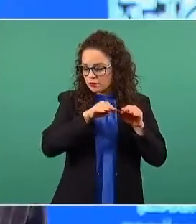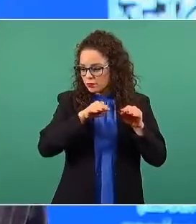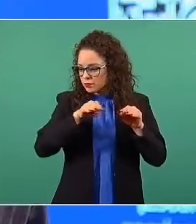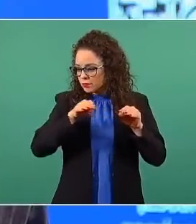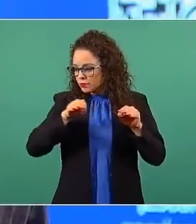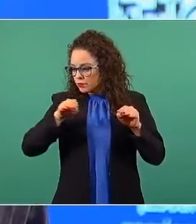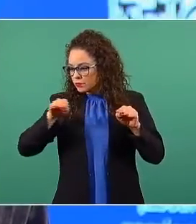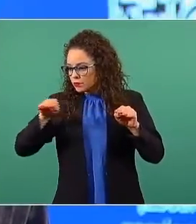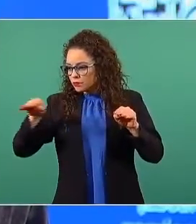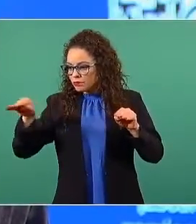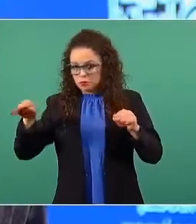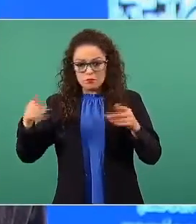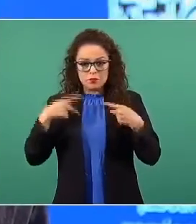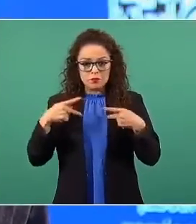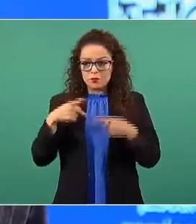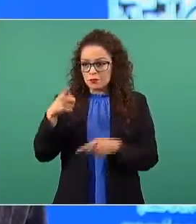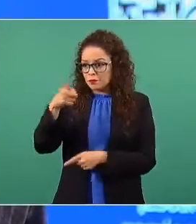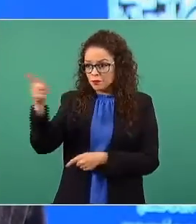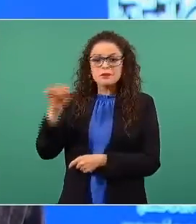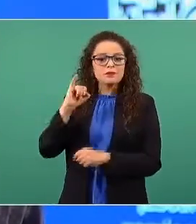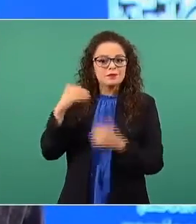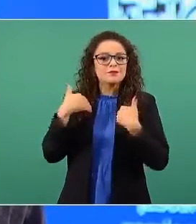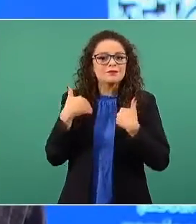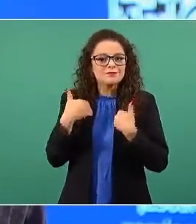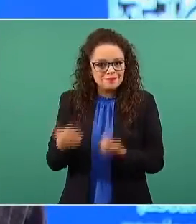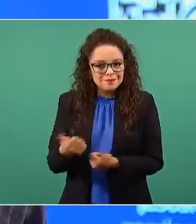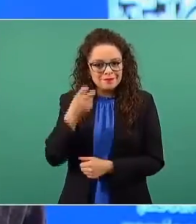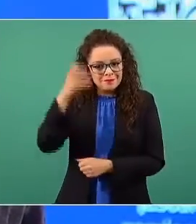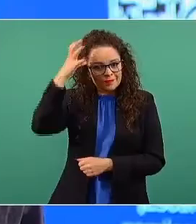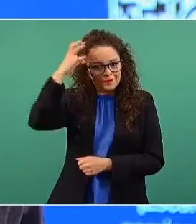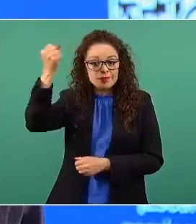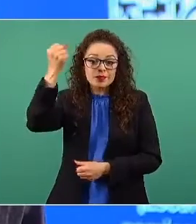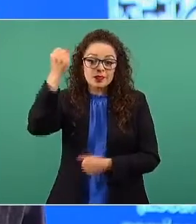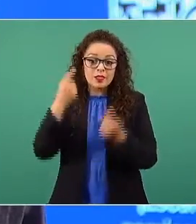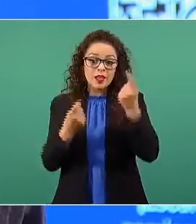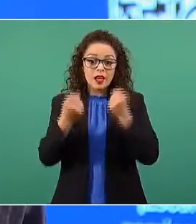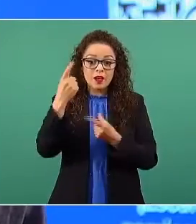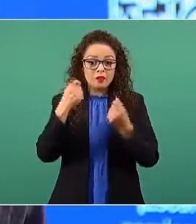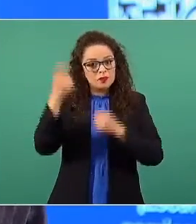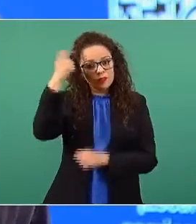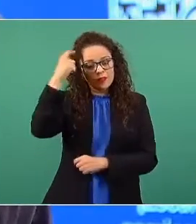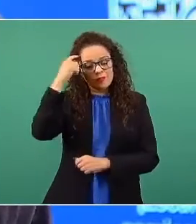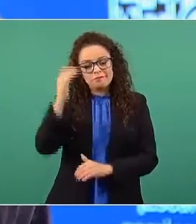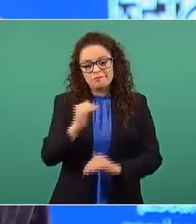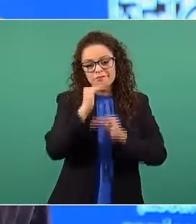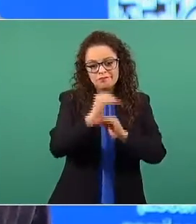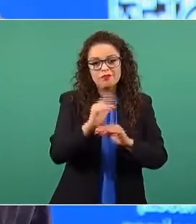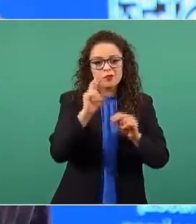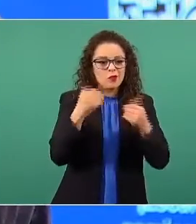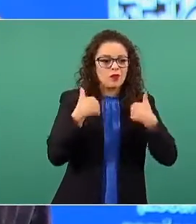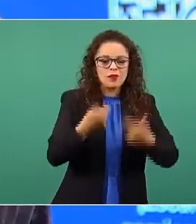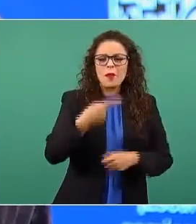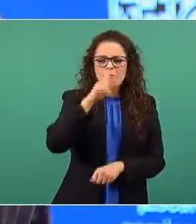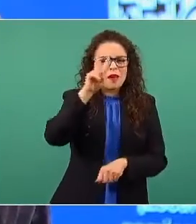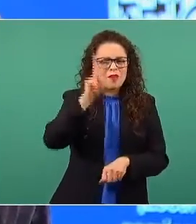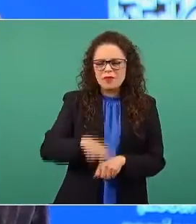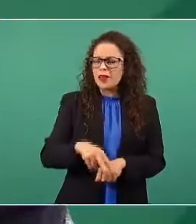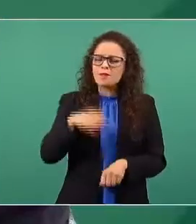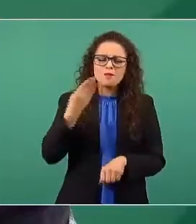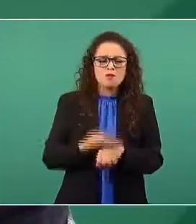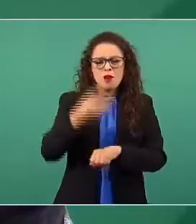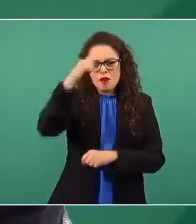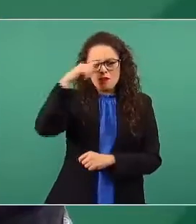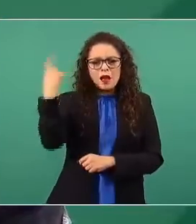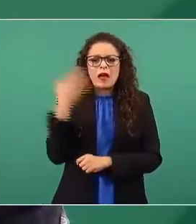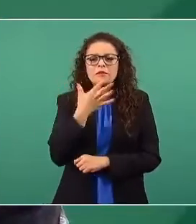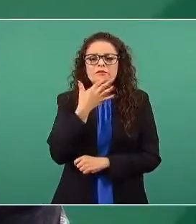de México le quedó muy claro este concepto. Algunas personas como que se estancaron en su entendimiento de ello, pero es muy simple verlo. Si uno